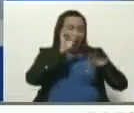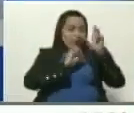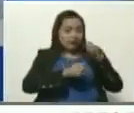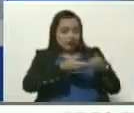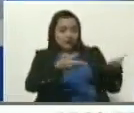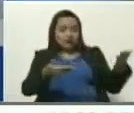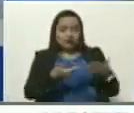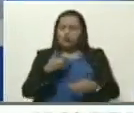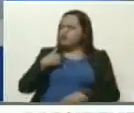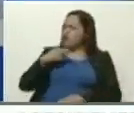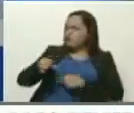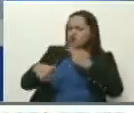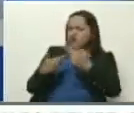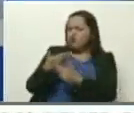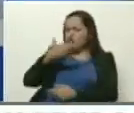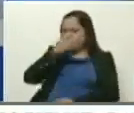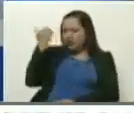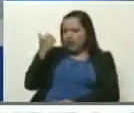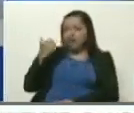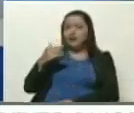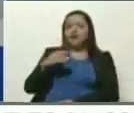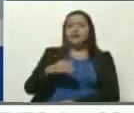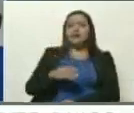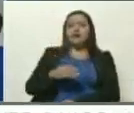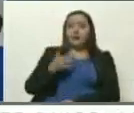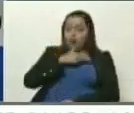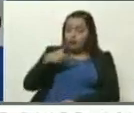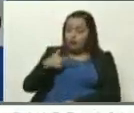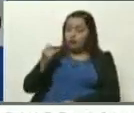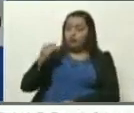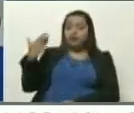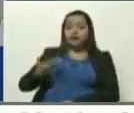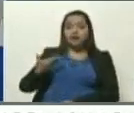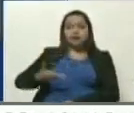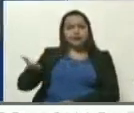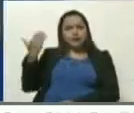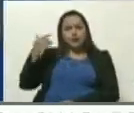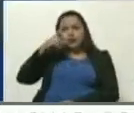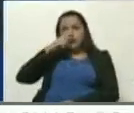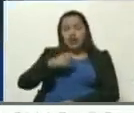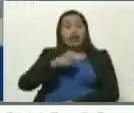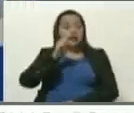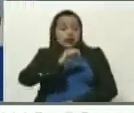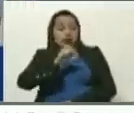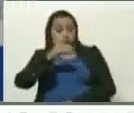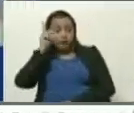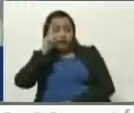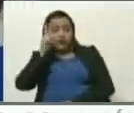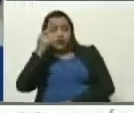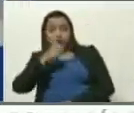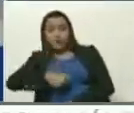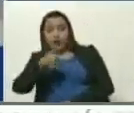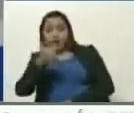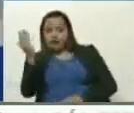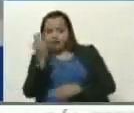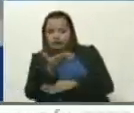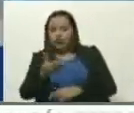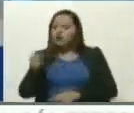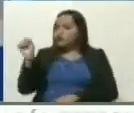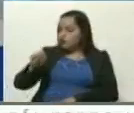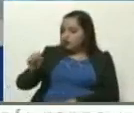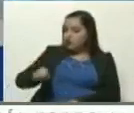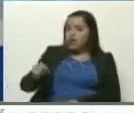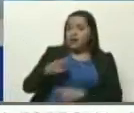nunca voy a olvidar, eso, creo que para nosotros fue épico como aquel momento. Estricto, sí, bastante. Pero, bien estricto. Pero a mí no se me olvida